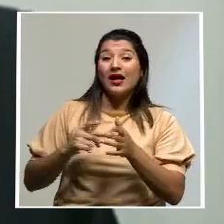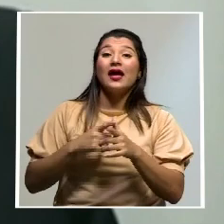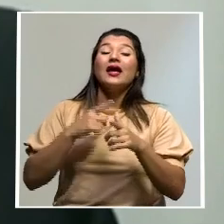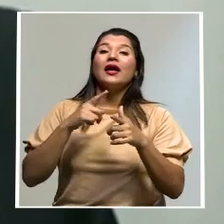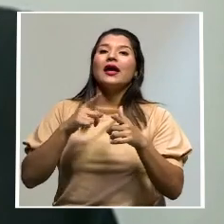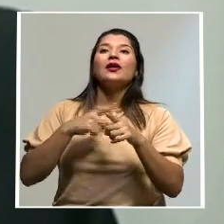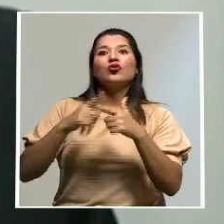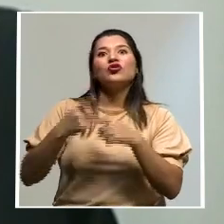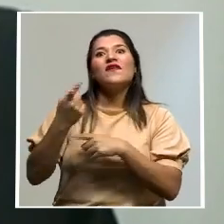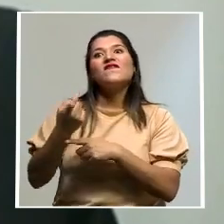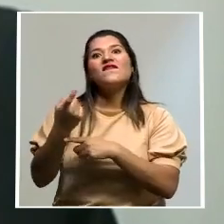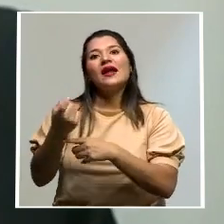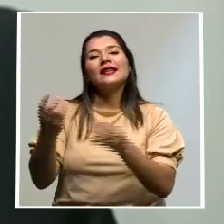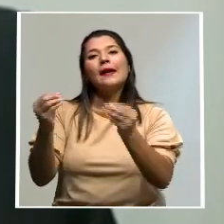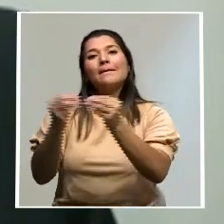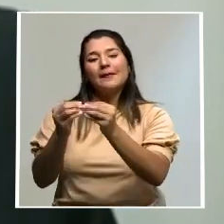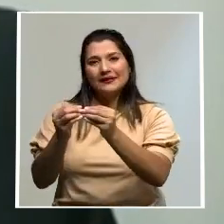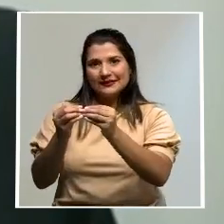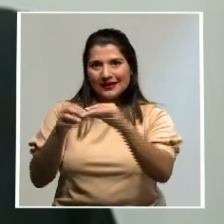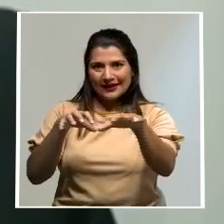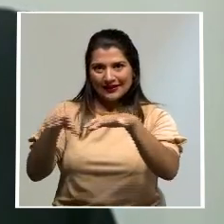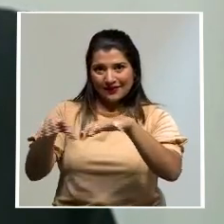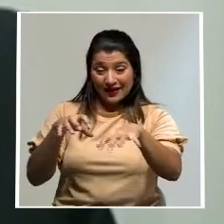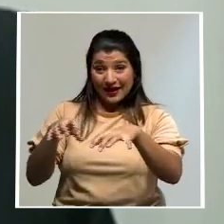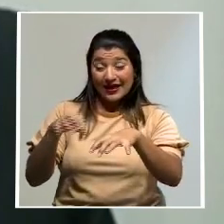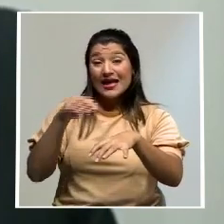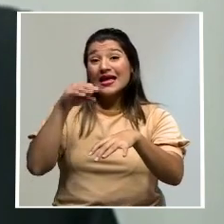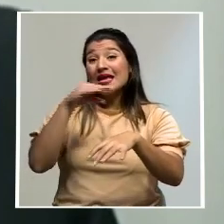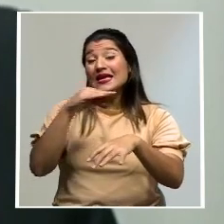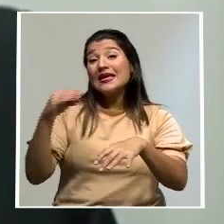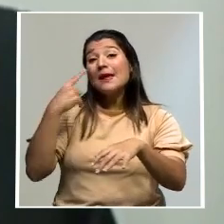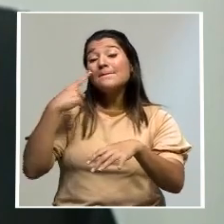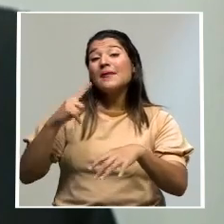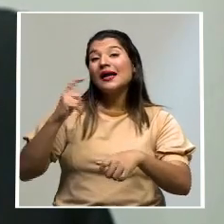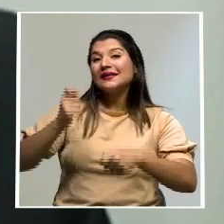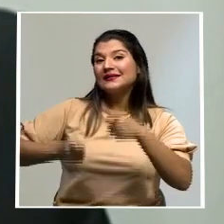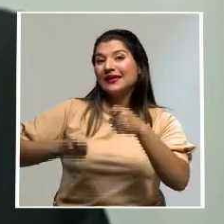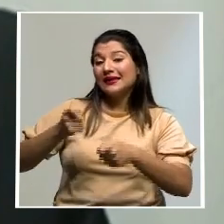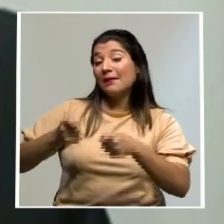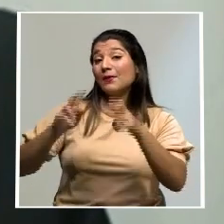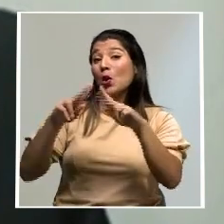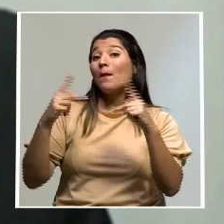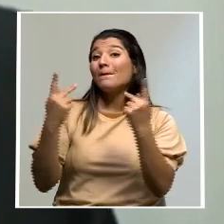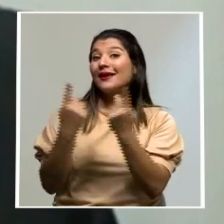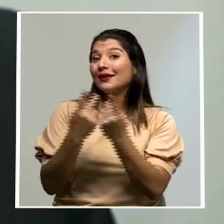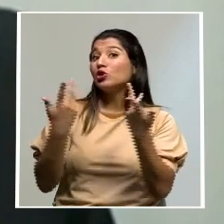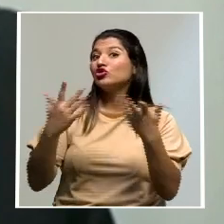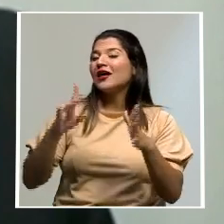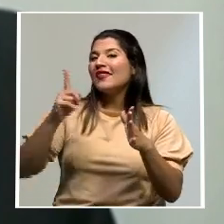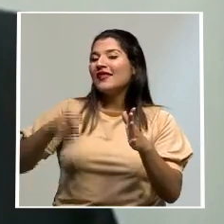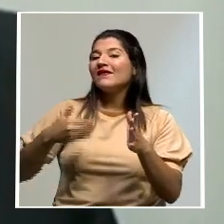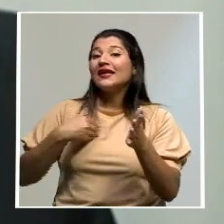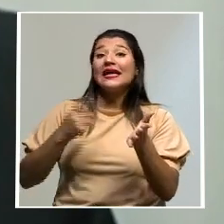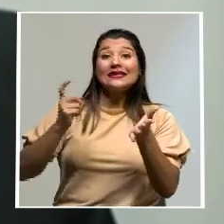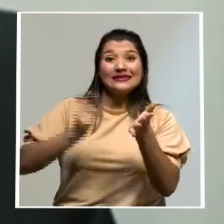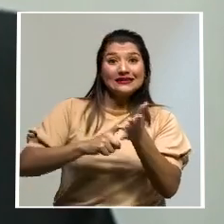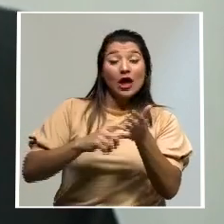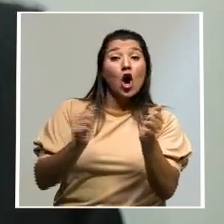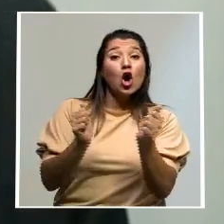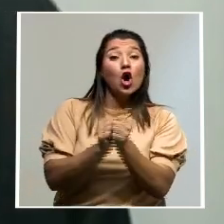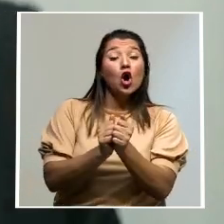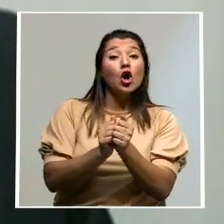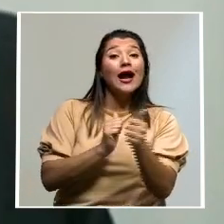usted que en septiembre los partidos tienen que estar inscritos con sus candidatos a presidencia y diputados. Y le vuelvo a repetir lo que le decía